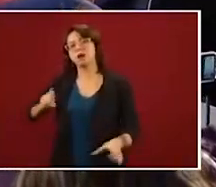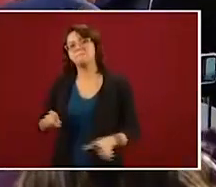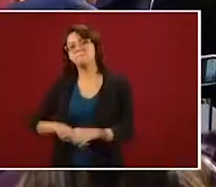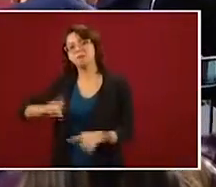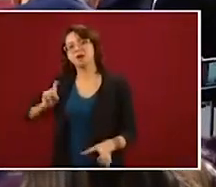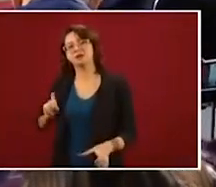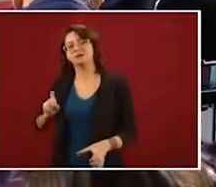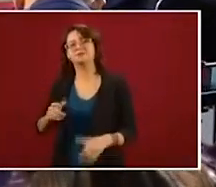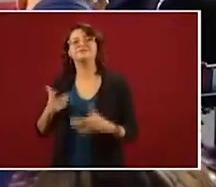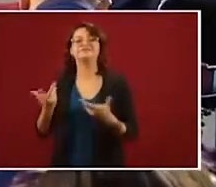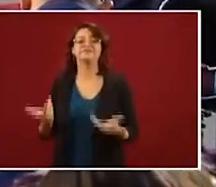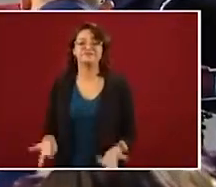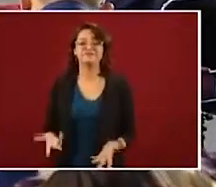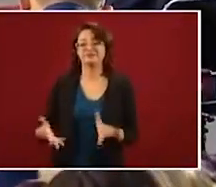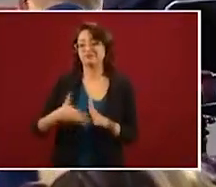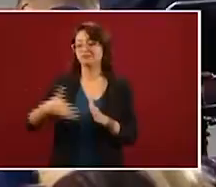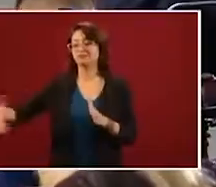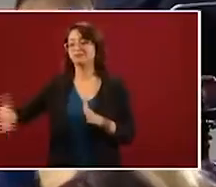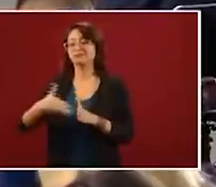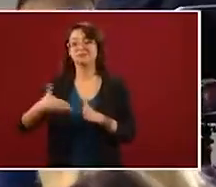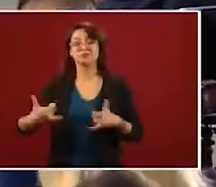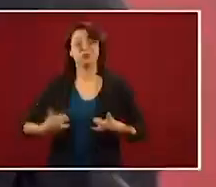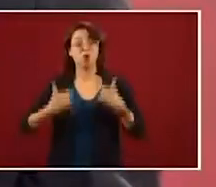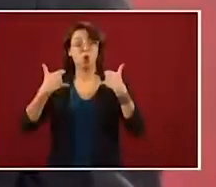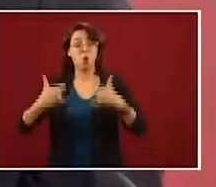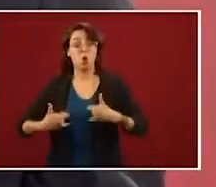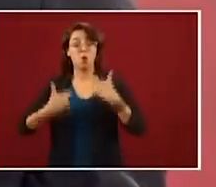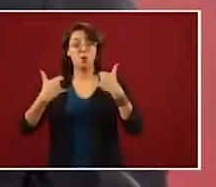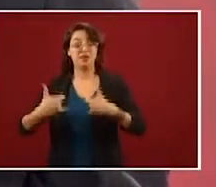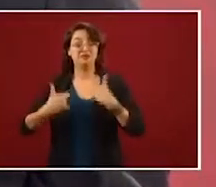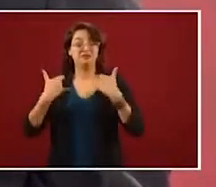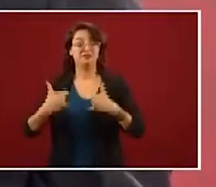escolar que coincide con la adolescencia.